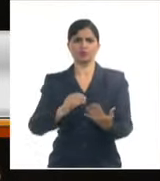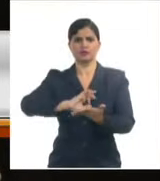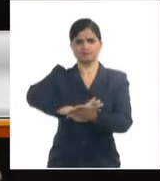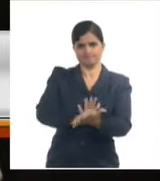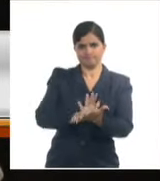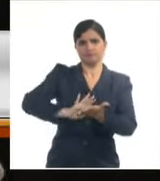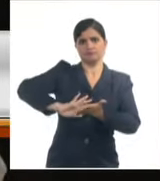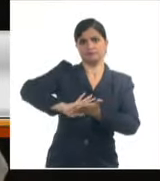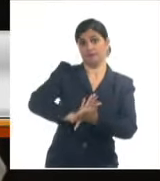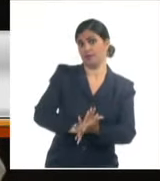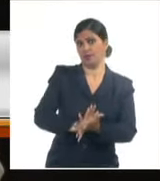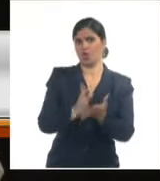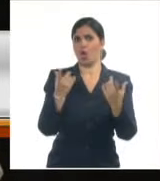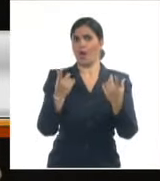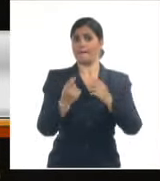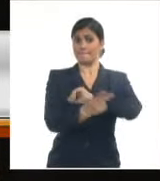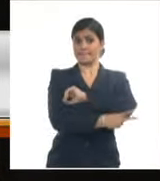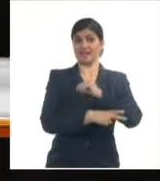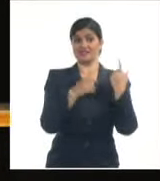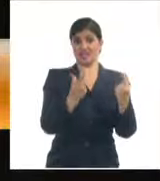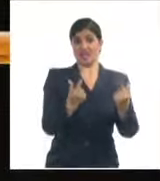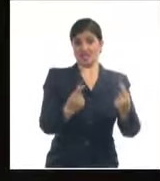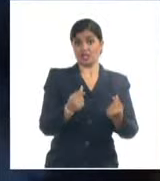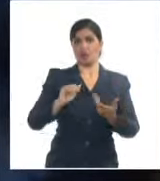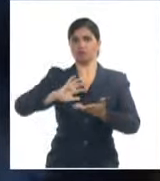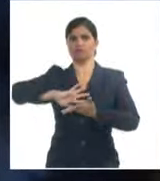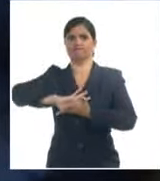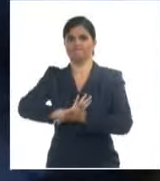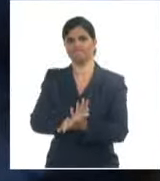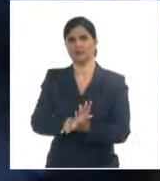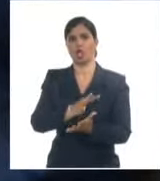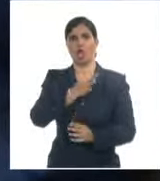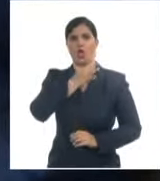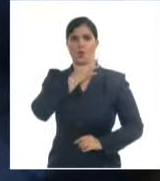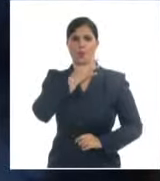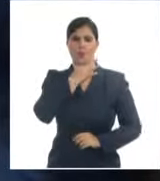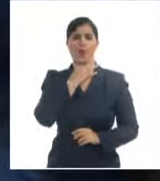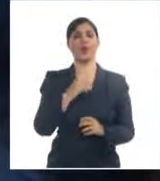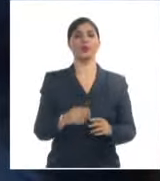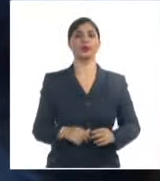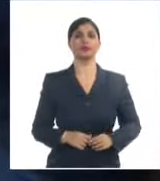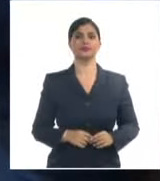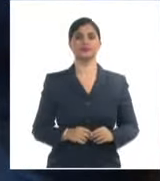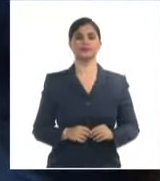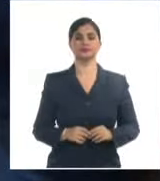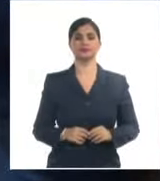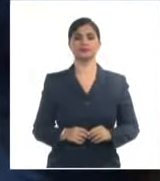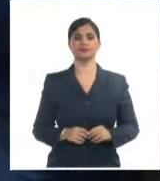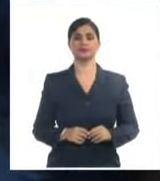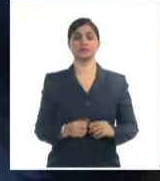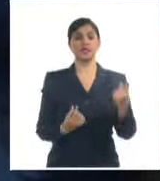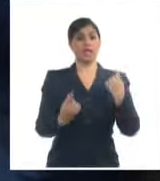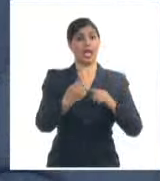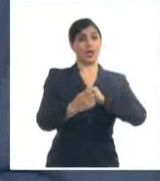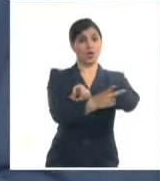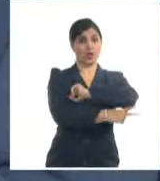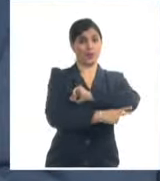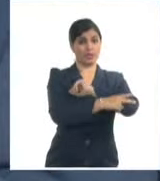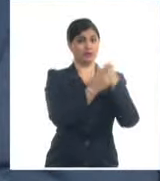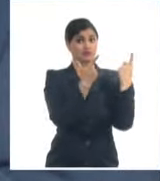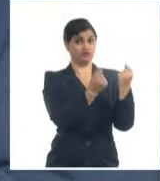mundial, que perpetúan y han agravado las condiciones de